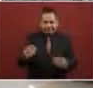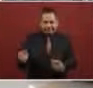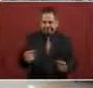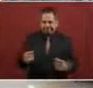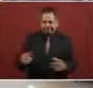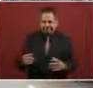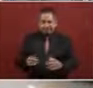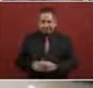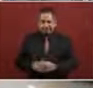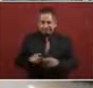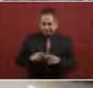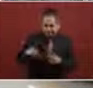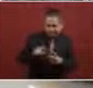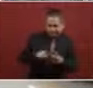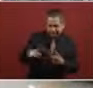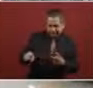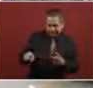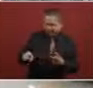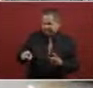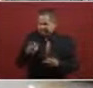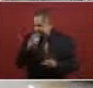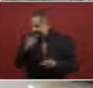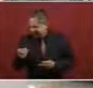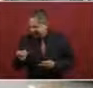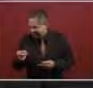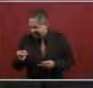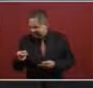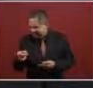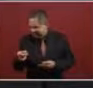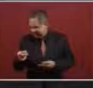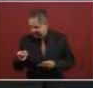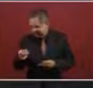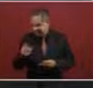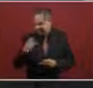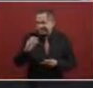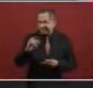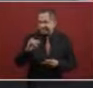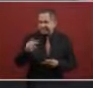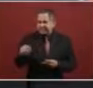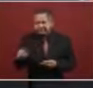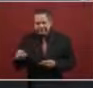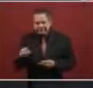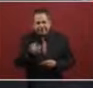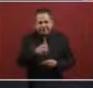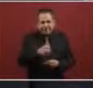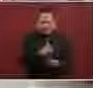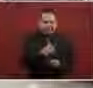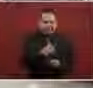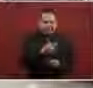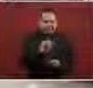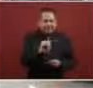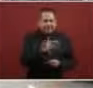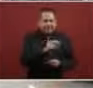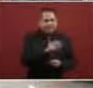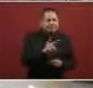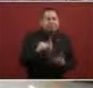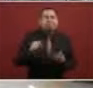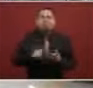Bueno, ya va, dos. Tú dices, a Sacristán Laurel, tú. Juan Ramón, otro